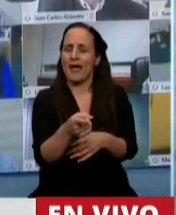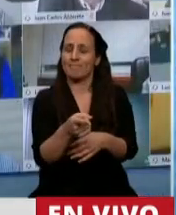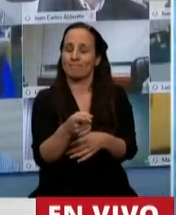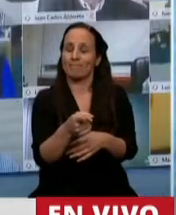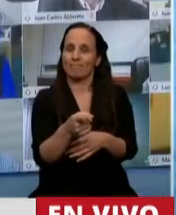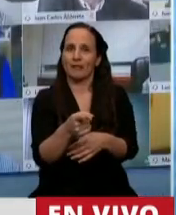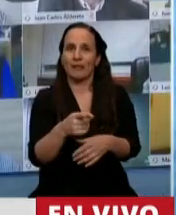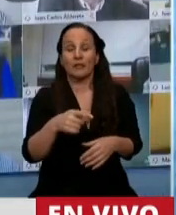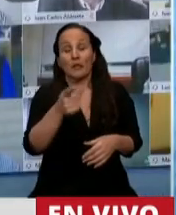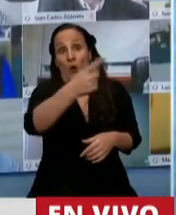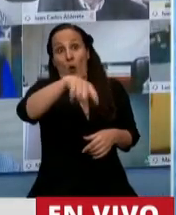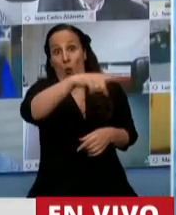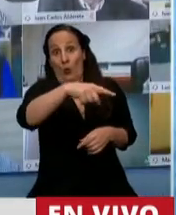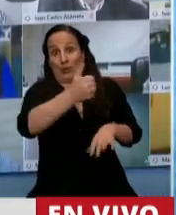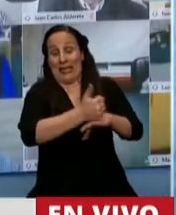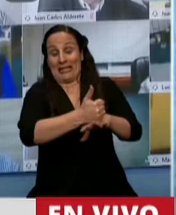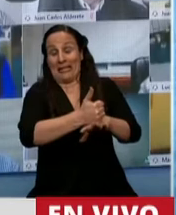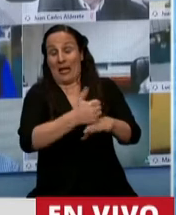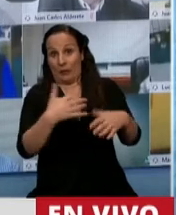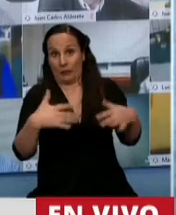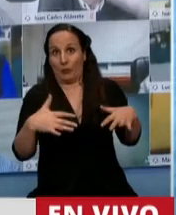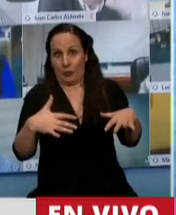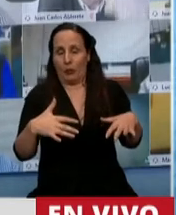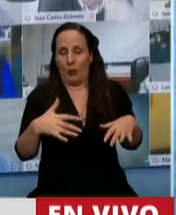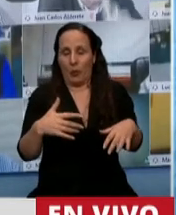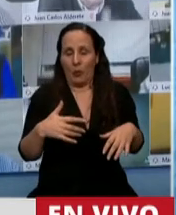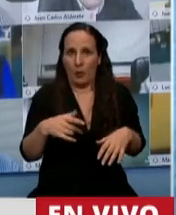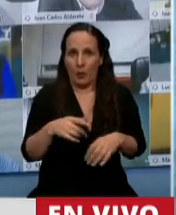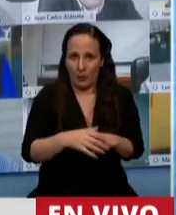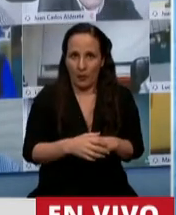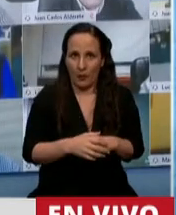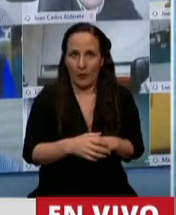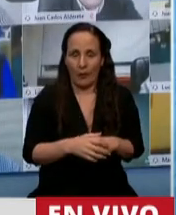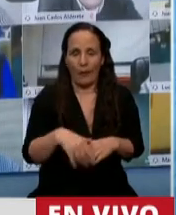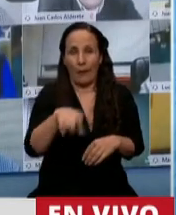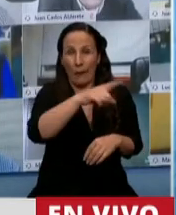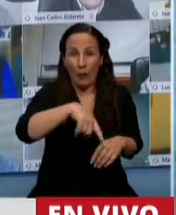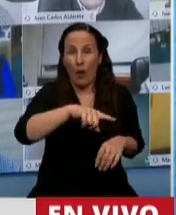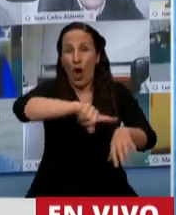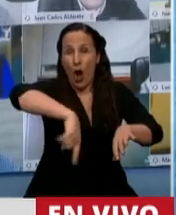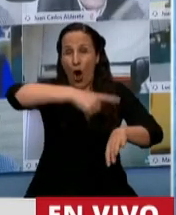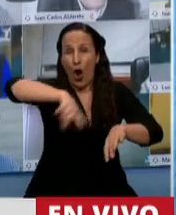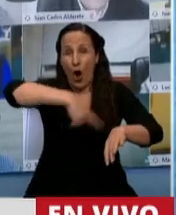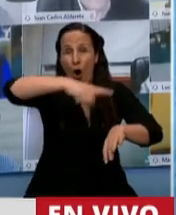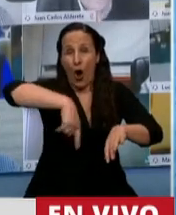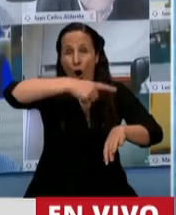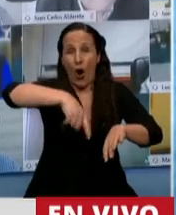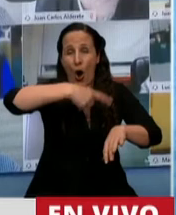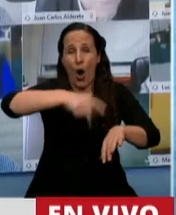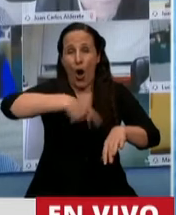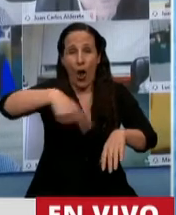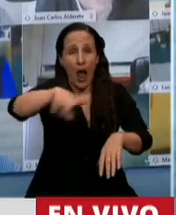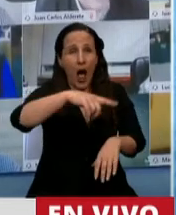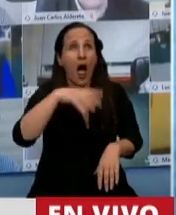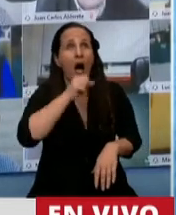a ustedes que están allí en el recinto y que tuvieron que soportar tantas horas las barbaridades